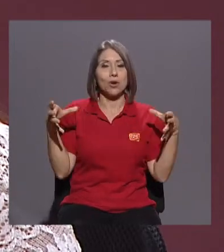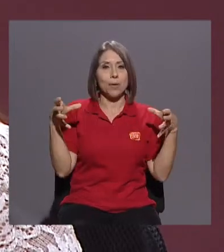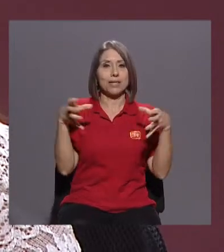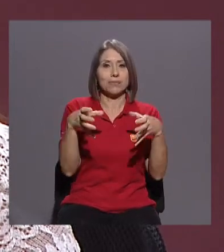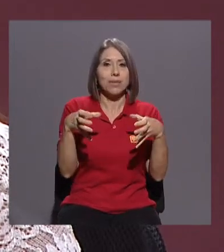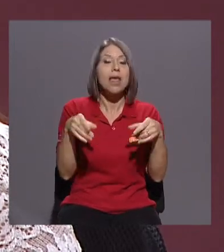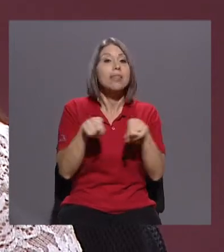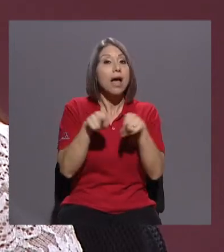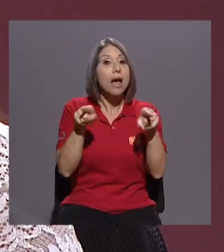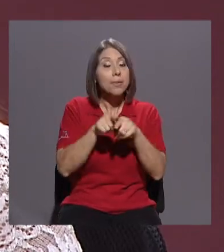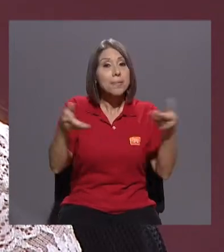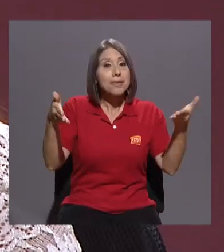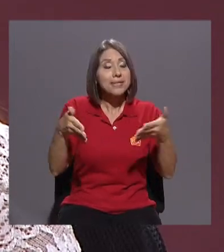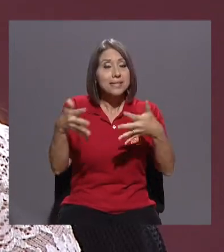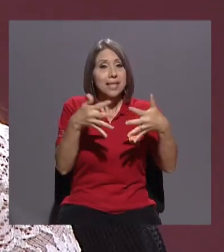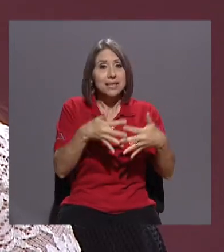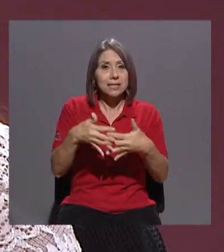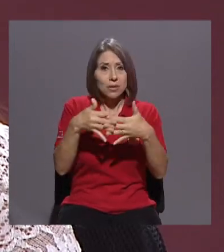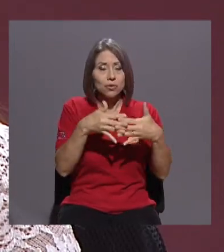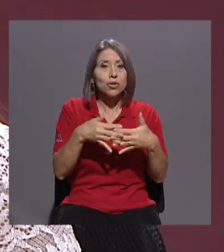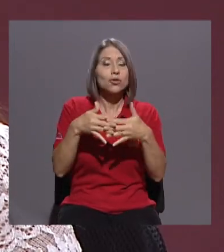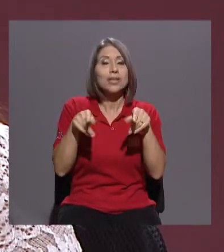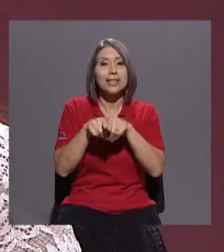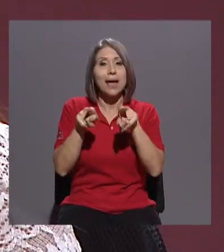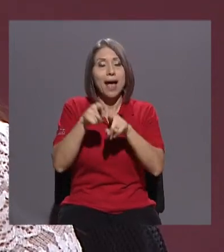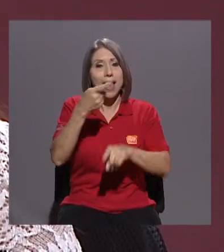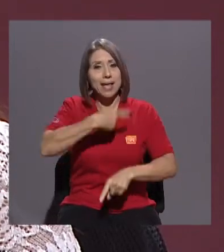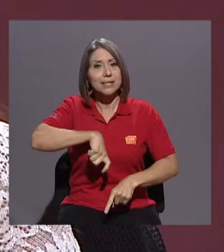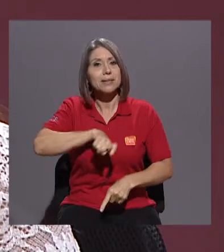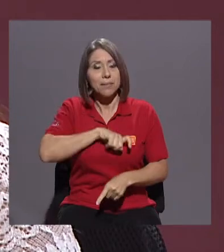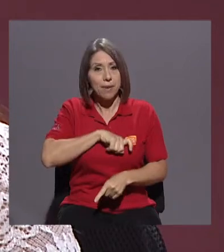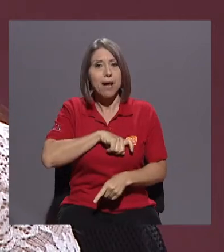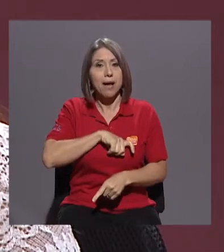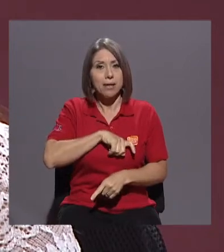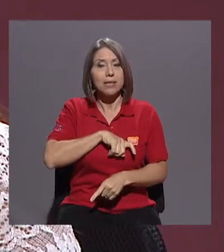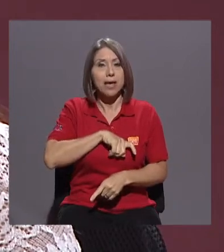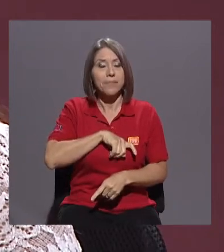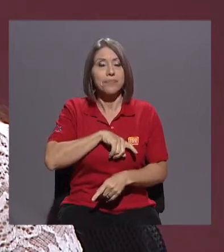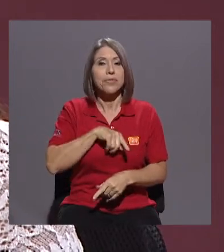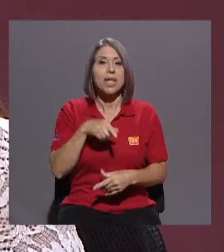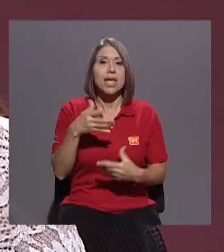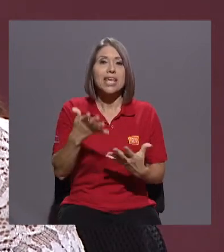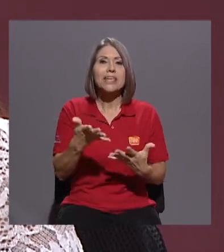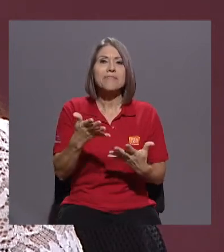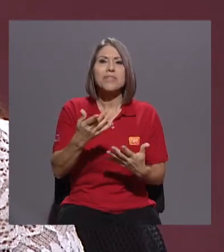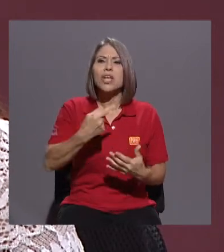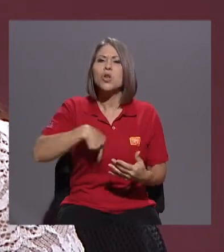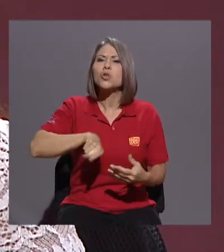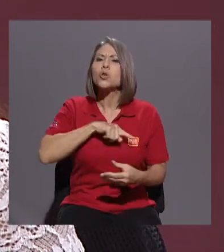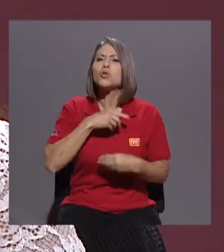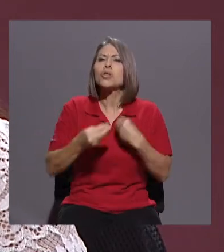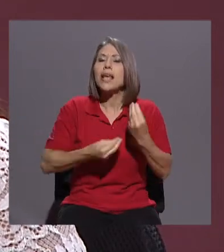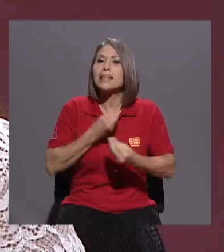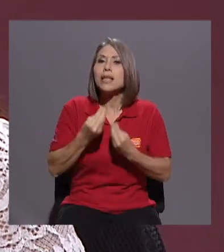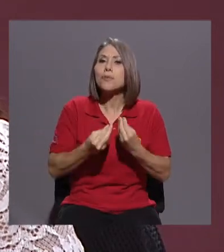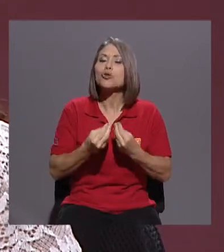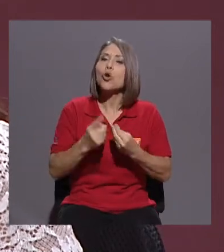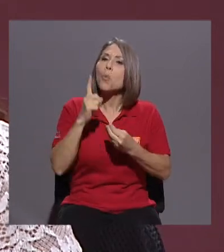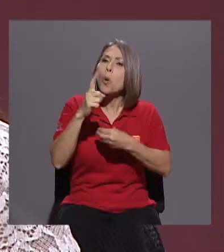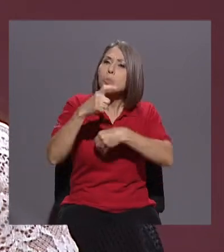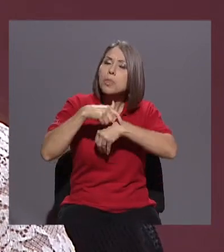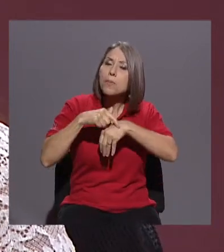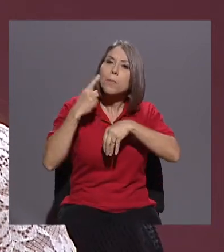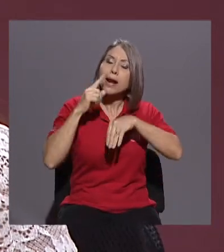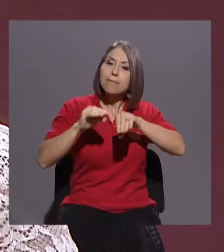latinoamericano Aunque también tenemos Presencia de Estados Unidos Y de España Y lo que hacemos Es un espacio